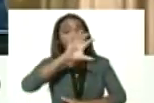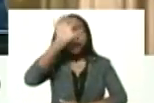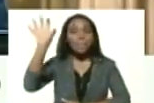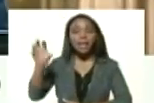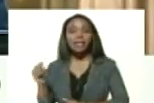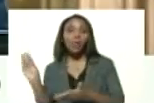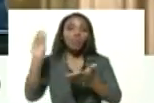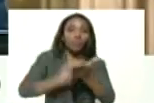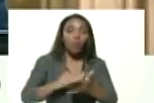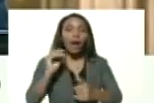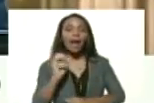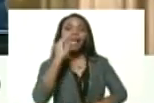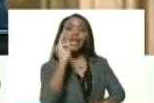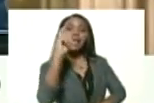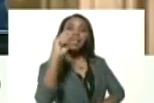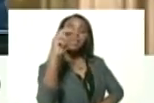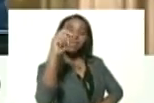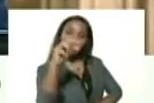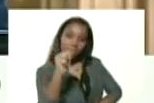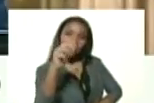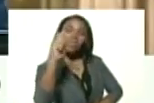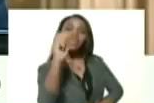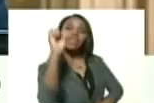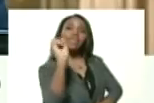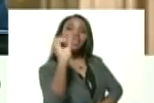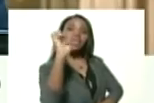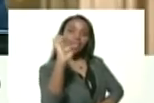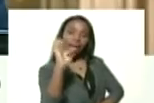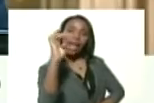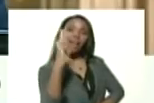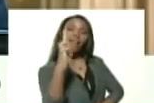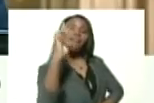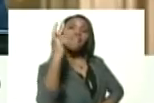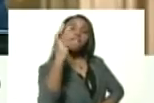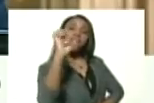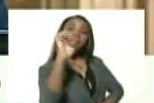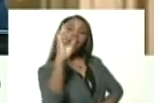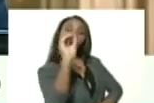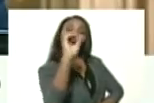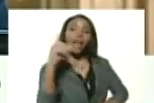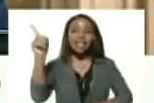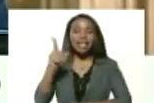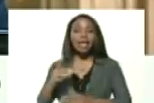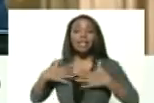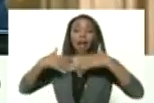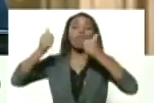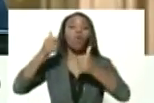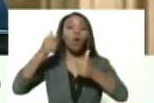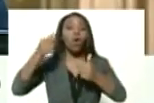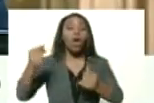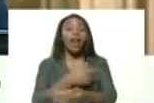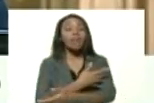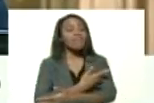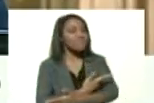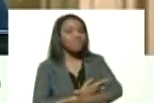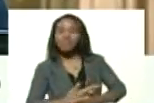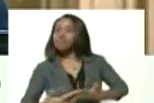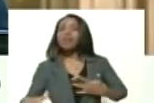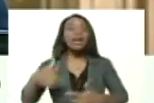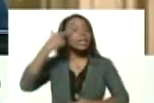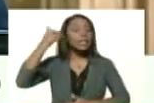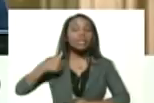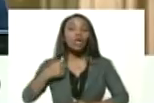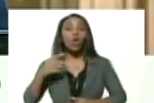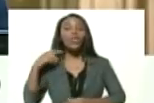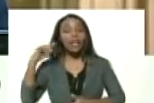aplicando el tercero ahorita china lo aplicó y le salvó la vida a miles de chinos de wuhan miles reconocido